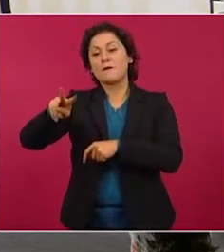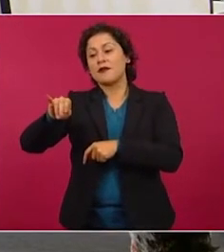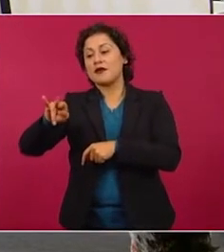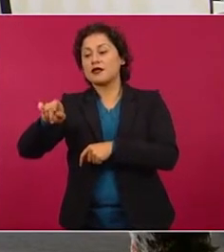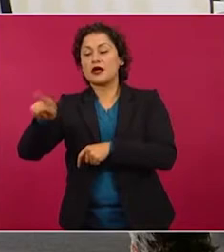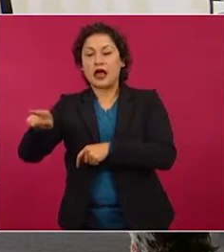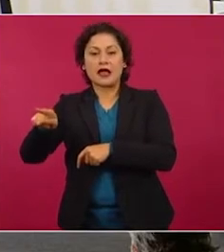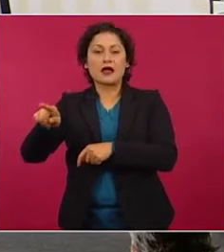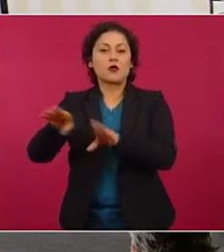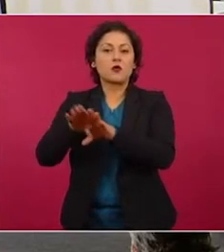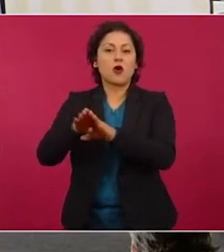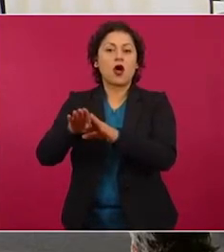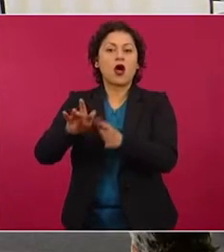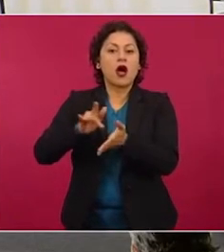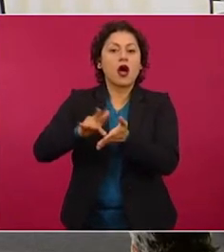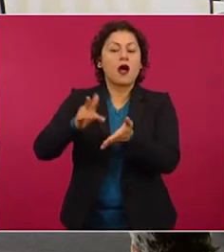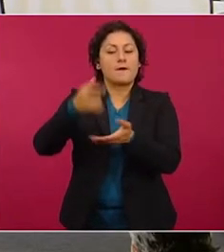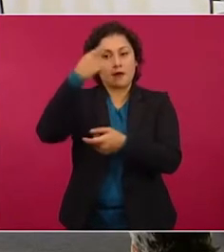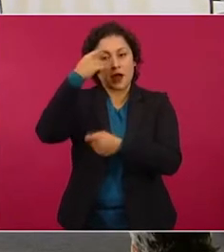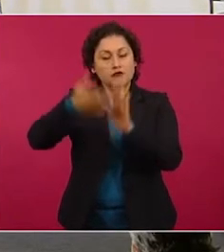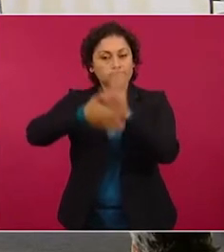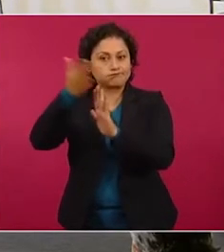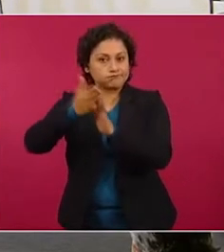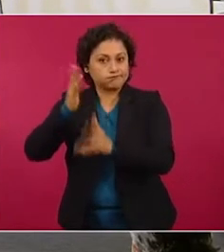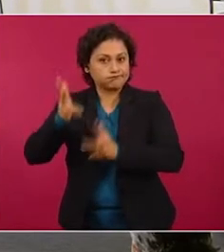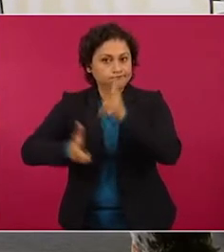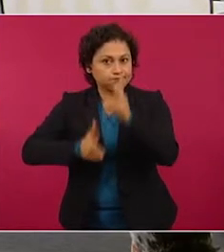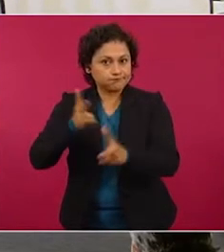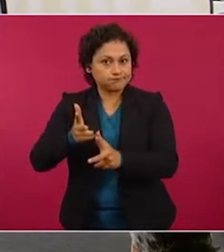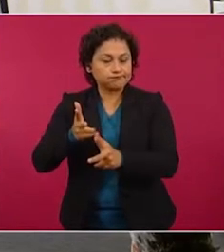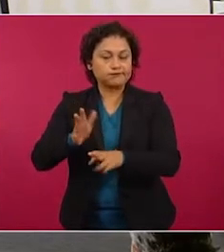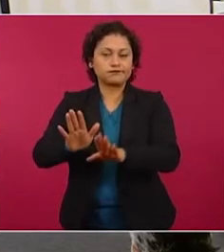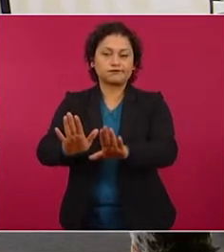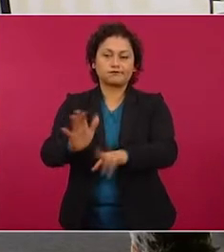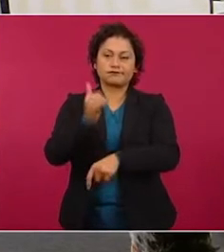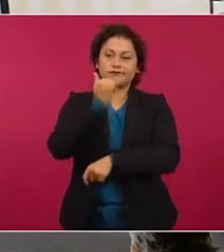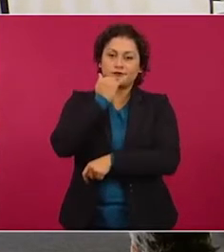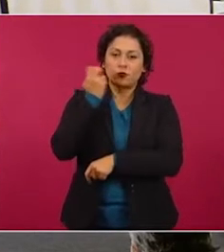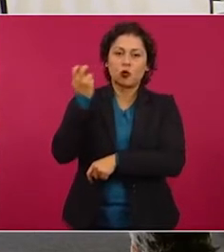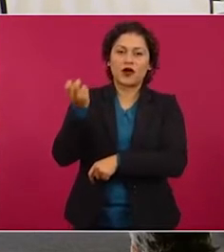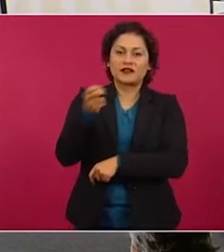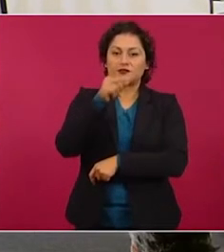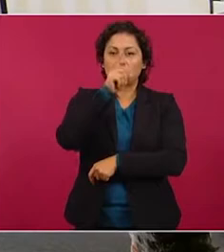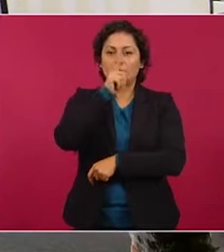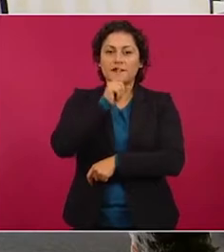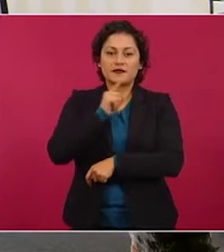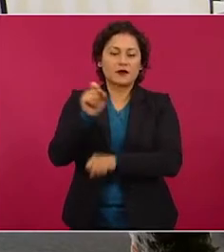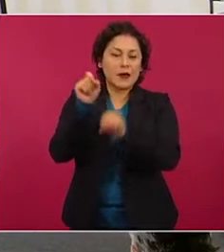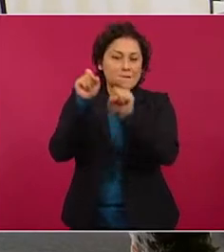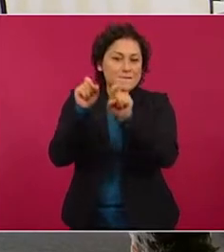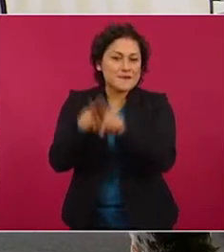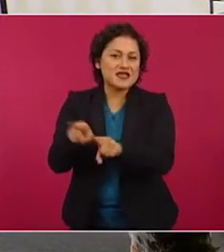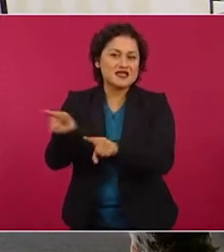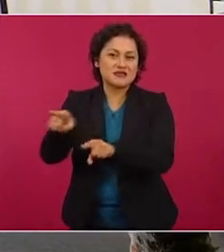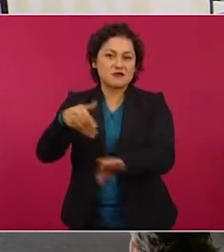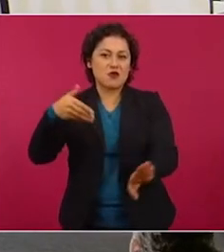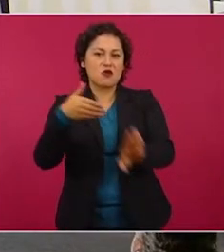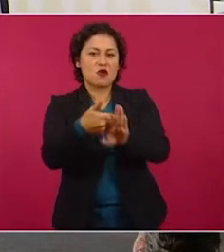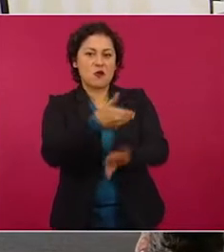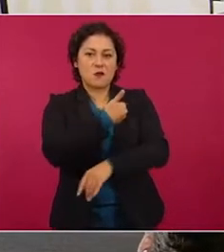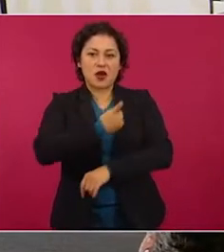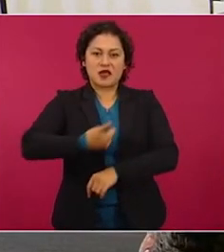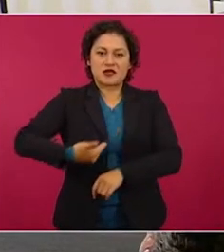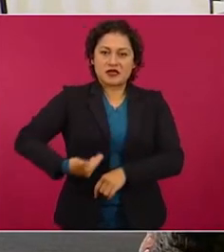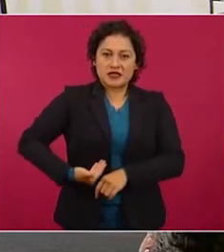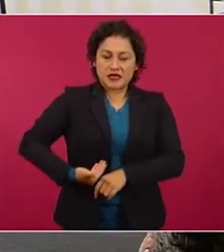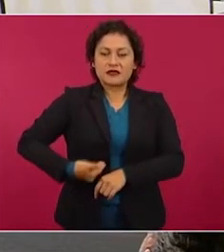Maya. Esta mentira forma parte de la campaña que busca desprestigiar al presidente de la República y